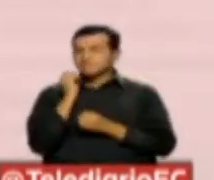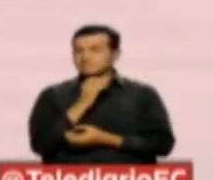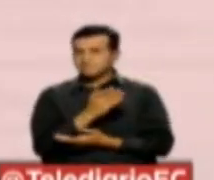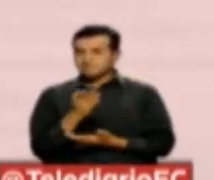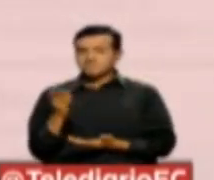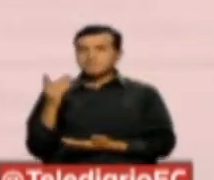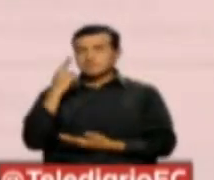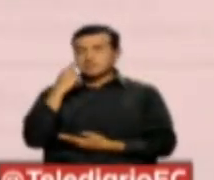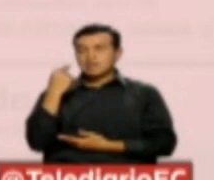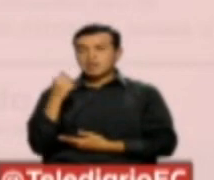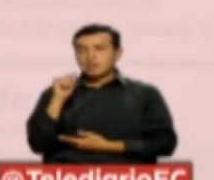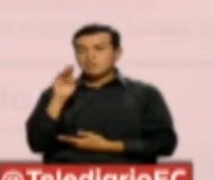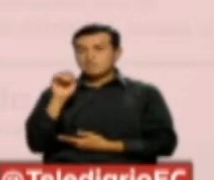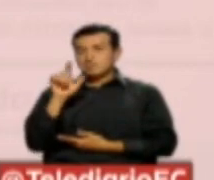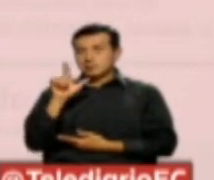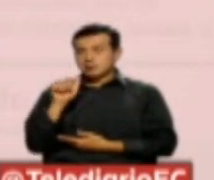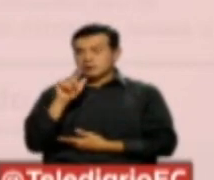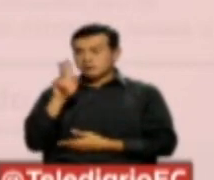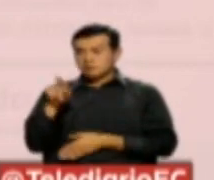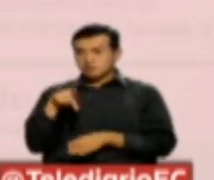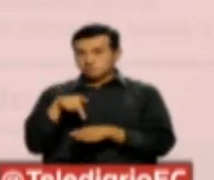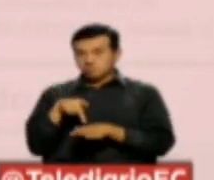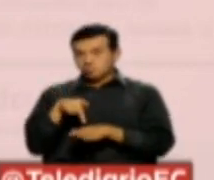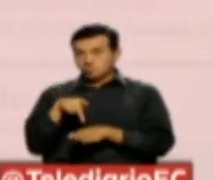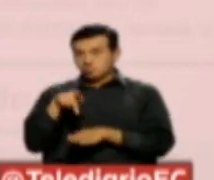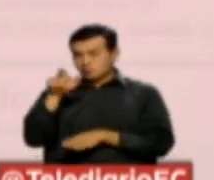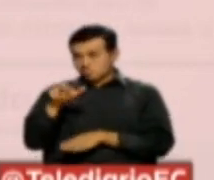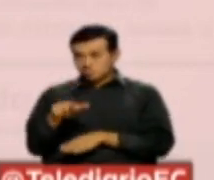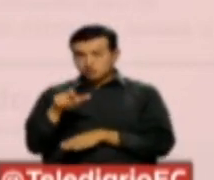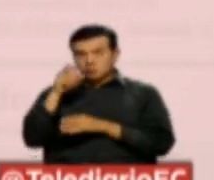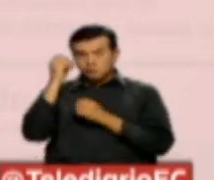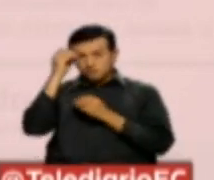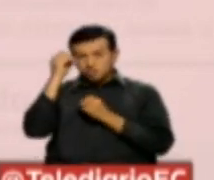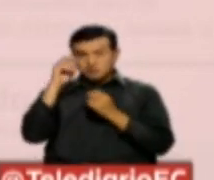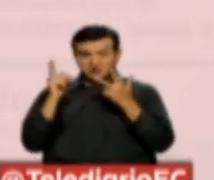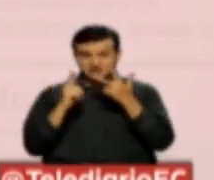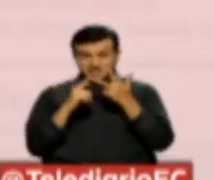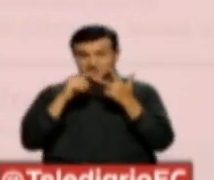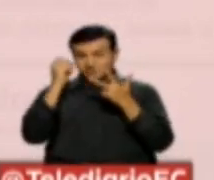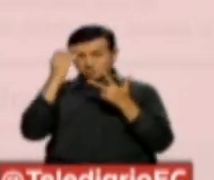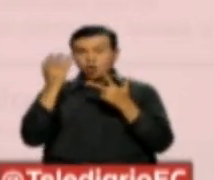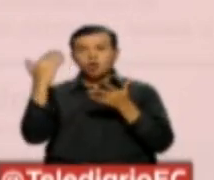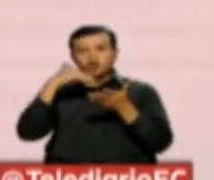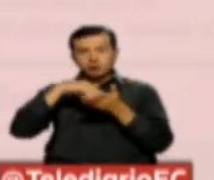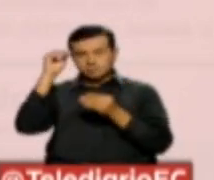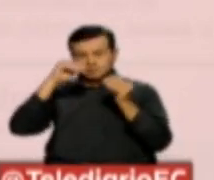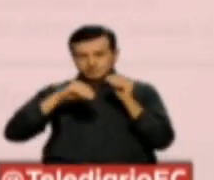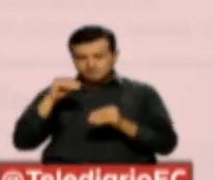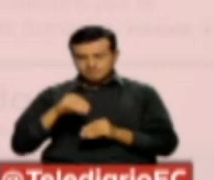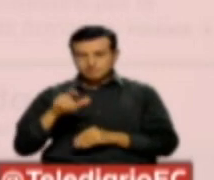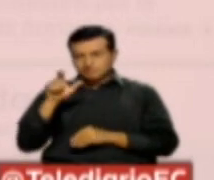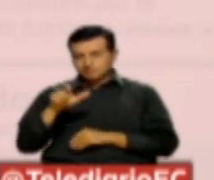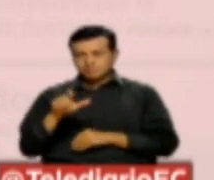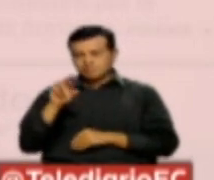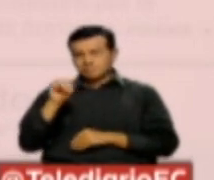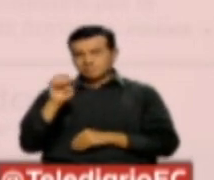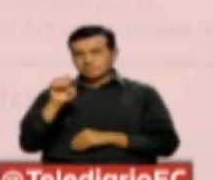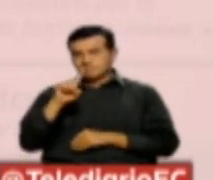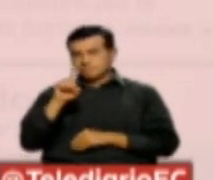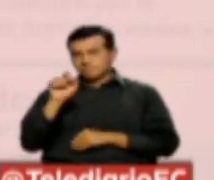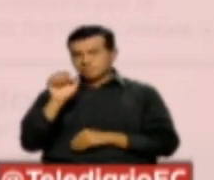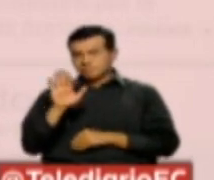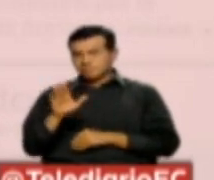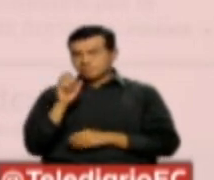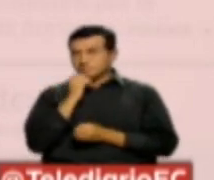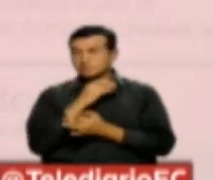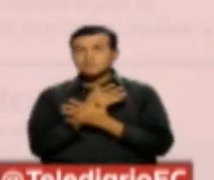en caso gabela perito reconstruir el informe perito argentino roberts roberto meza